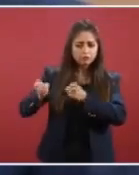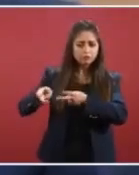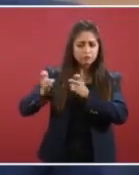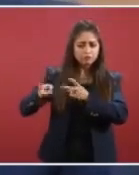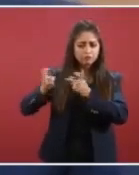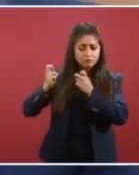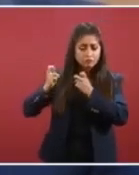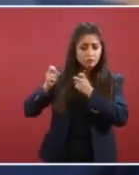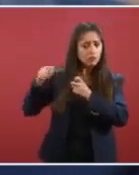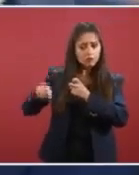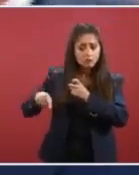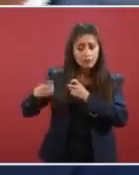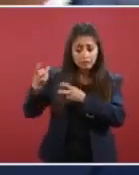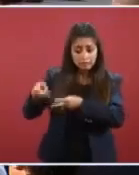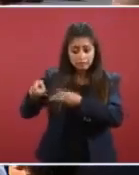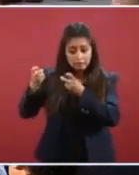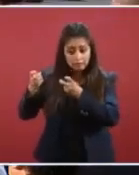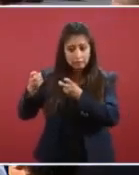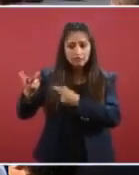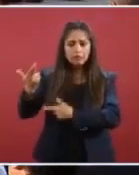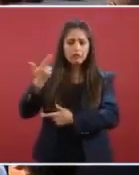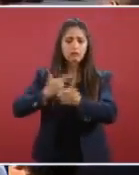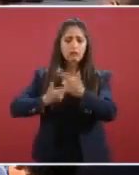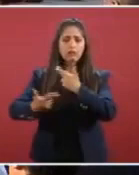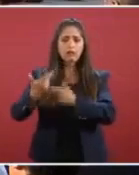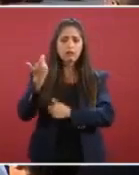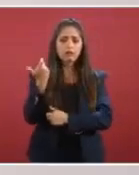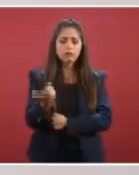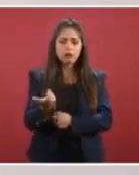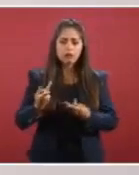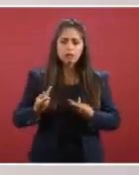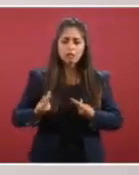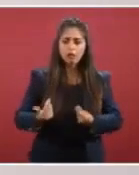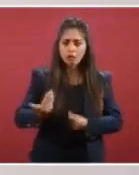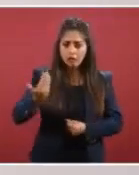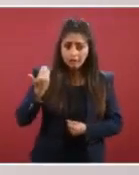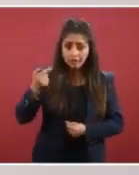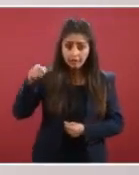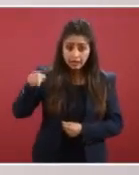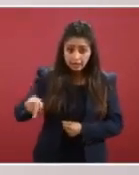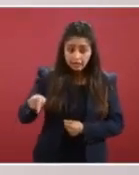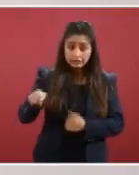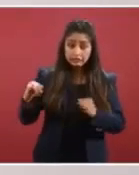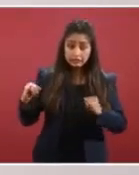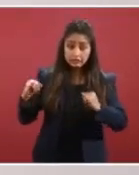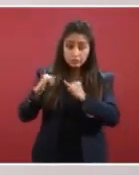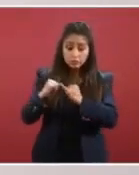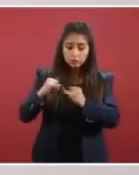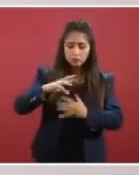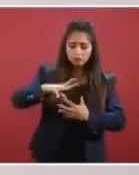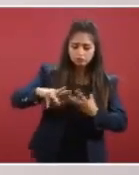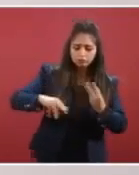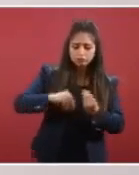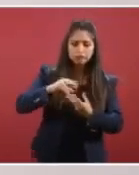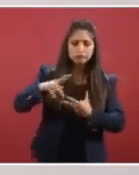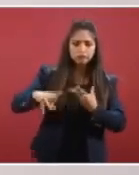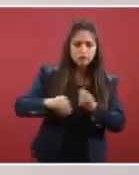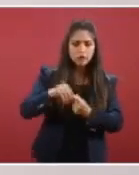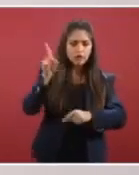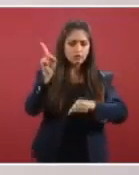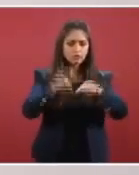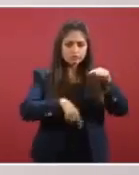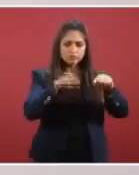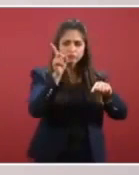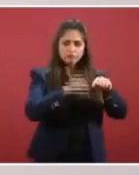que es el instituto que administra todo lo que se obtiene, se confisca a la